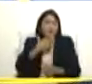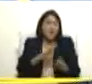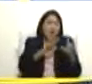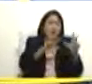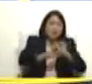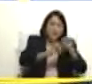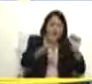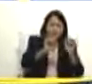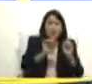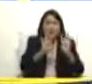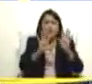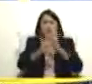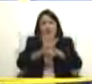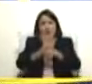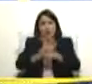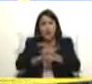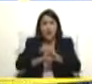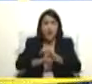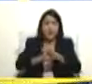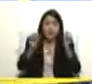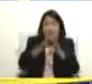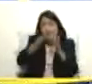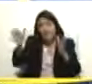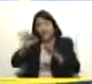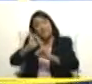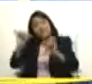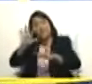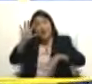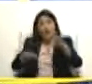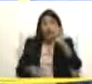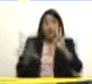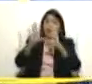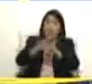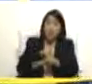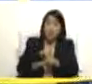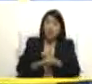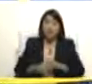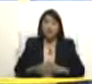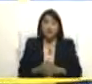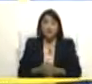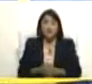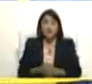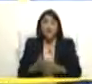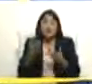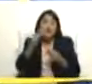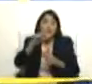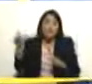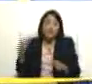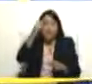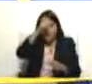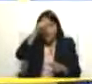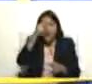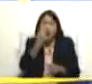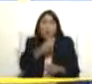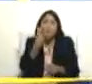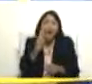9 de la mañana a 12 de la noche pudiera ser. Porque hay mucha gente que tiene ocupaciones los domingos.